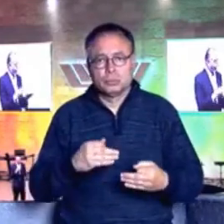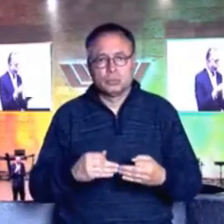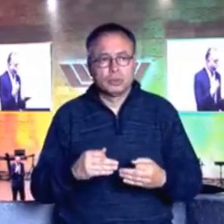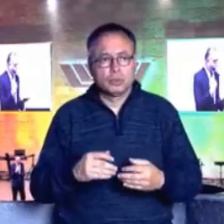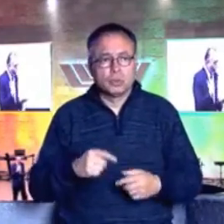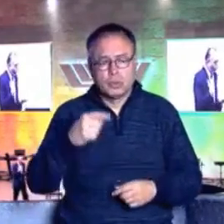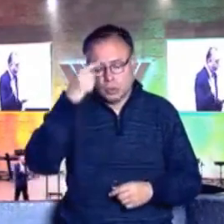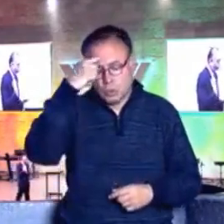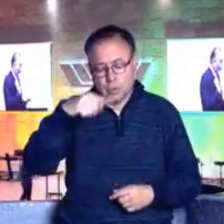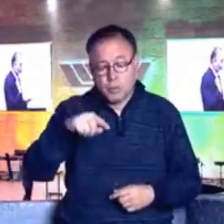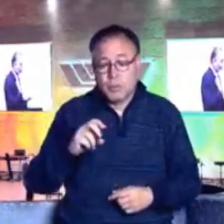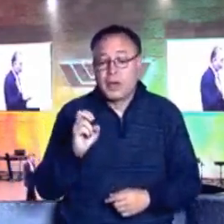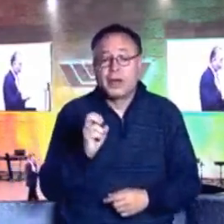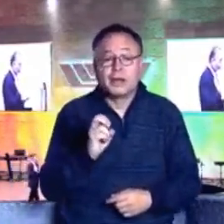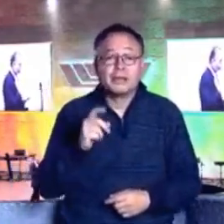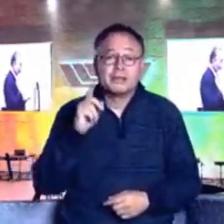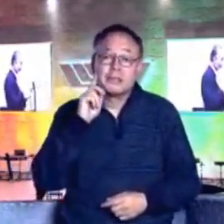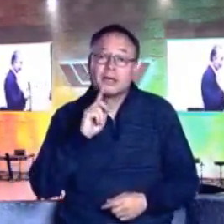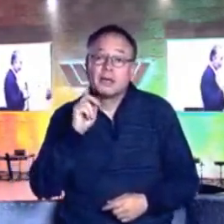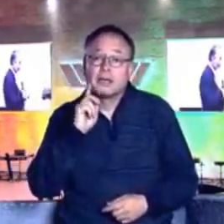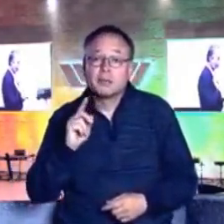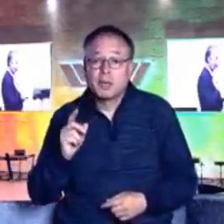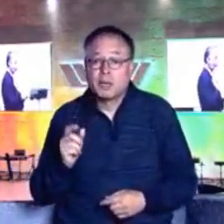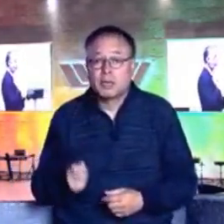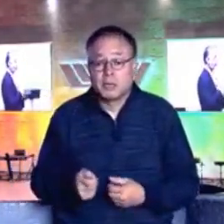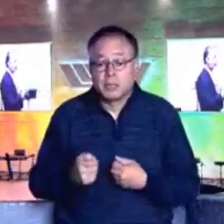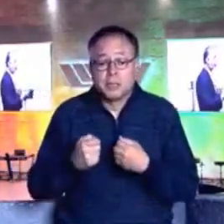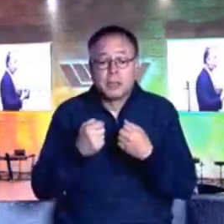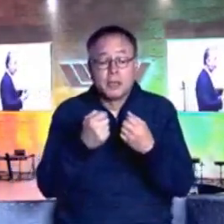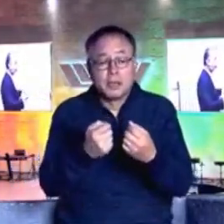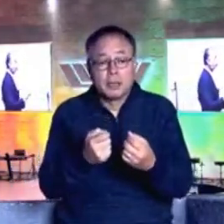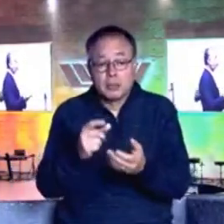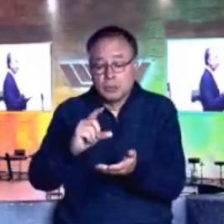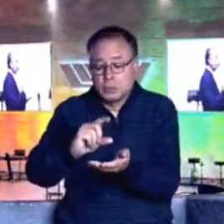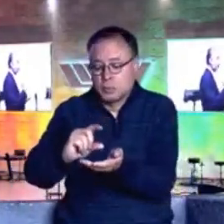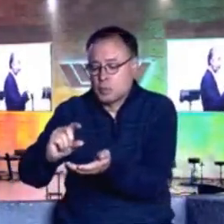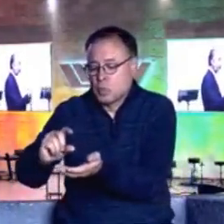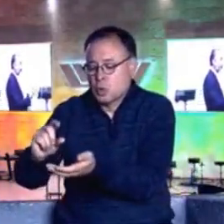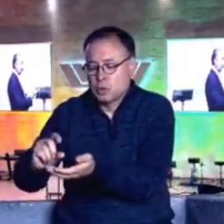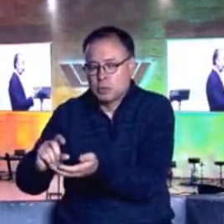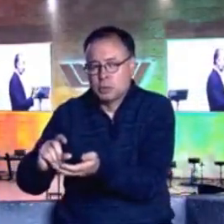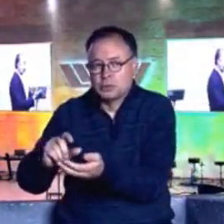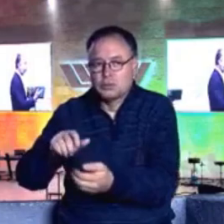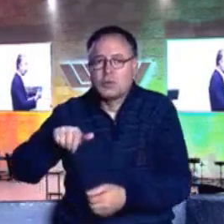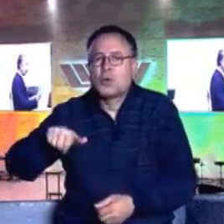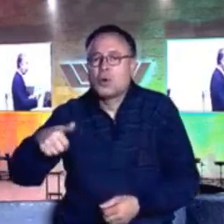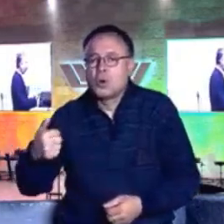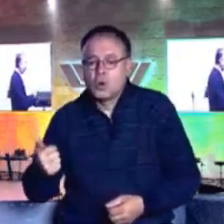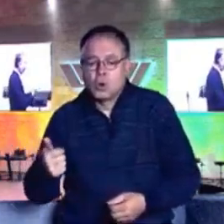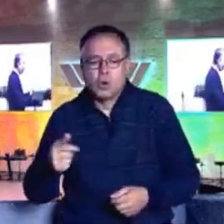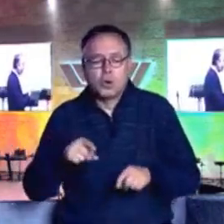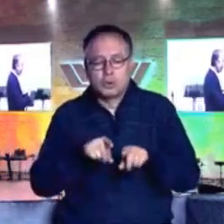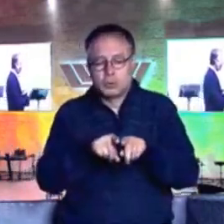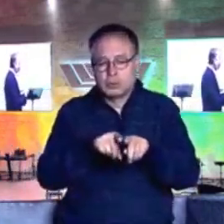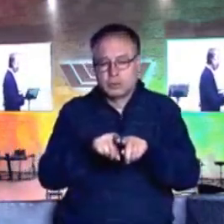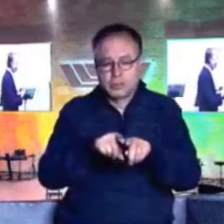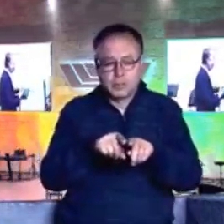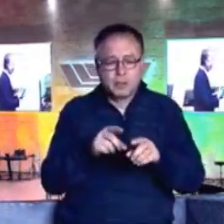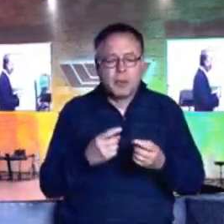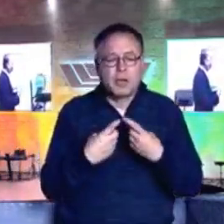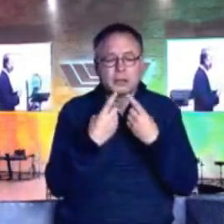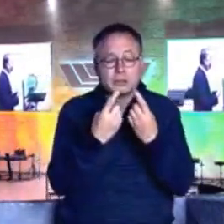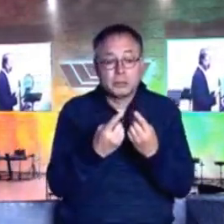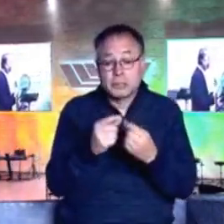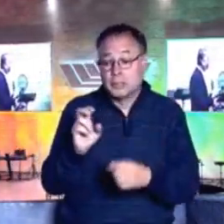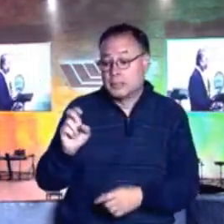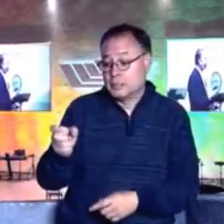fíjate cómo Dios siempre nos da mucho más porque tenemos un padre que se